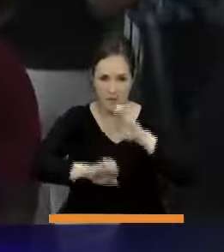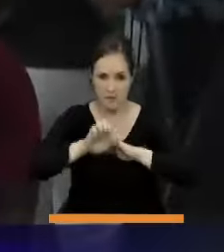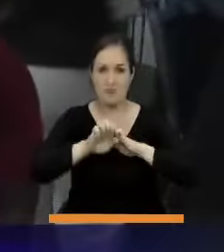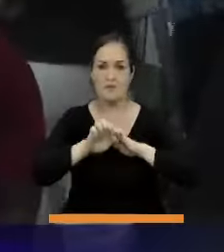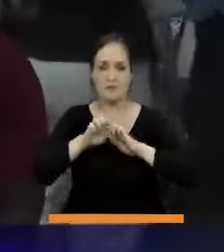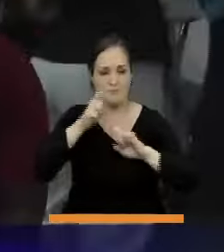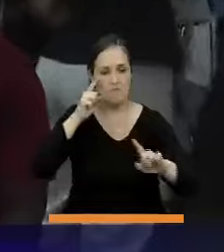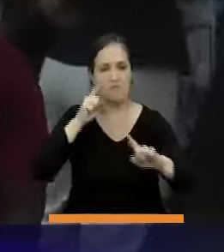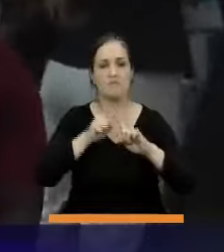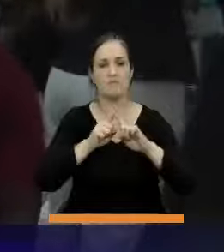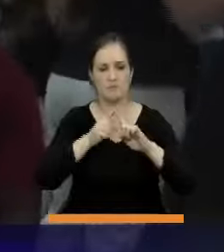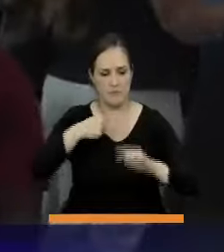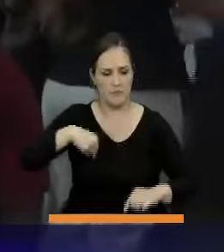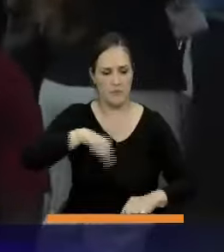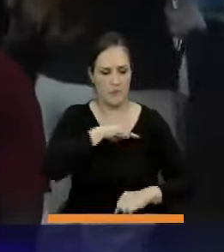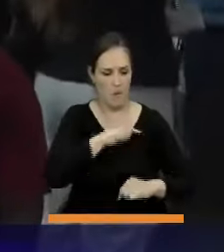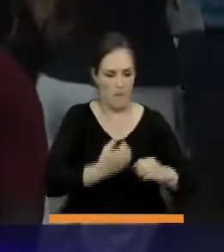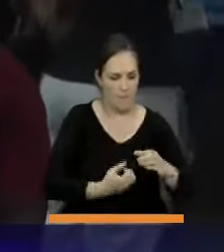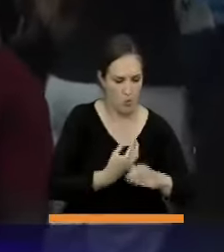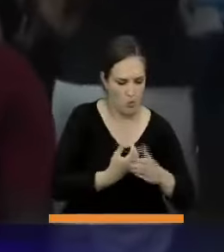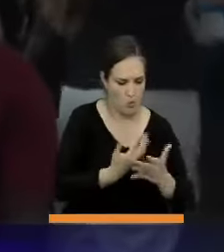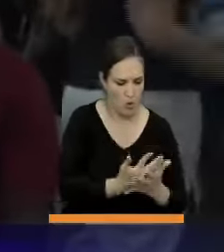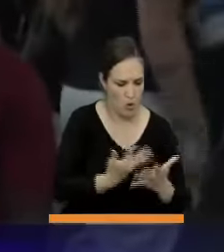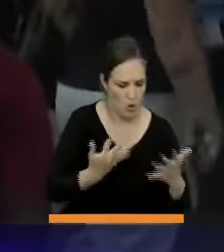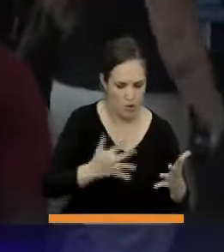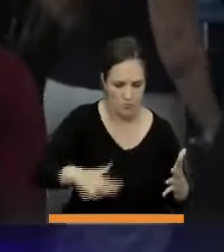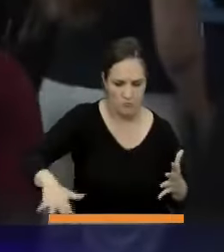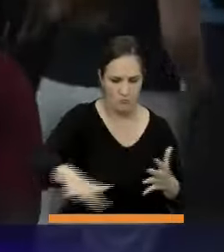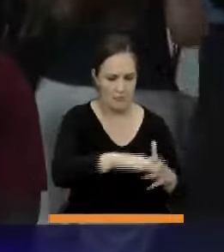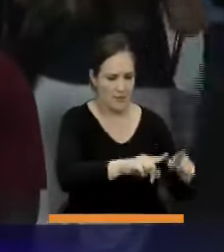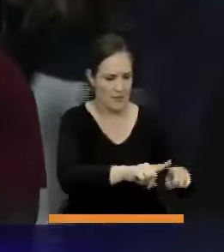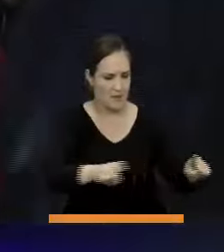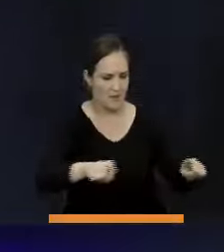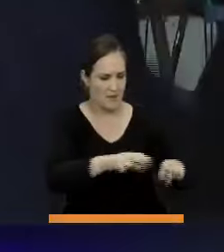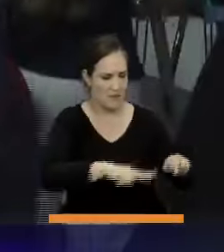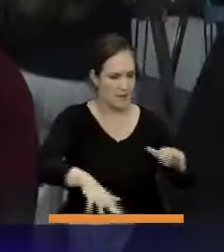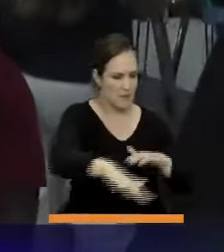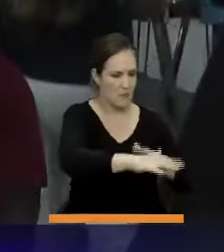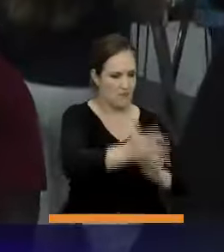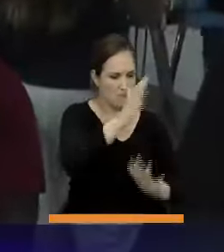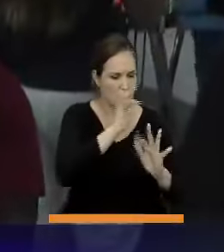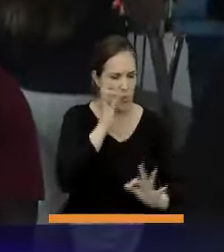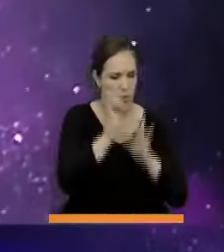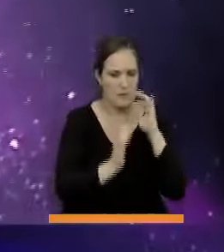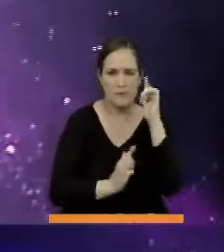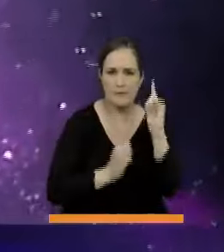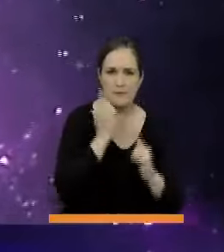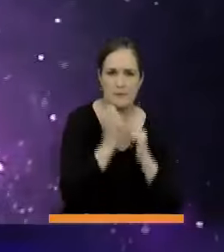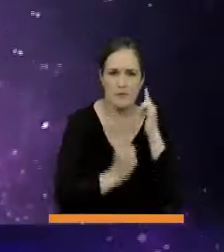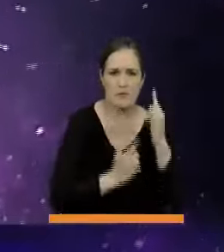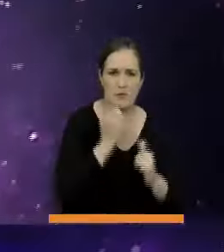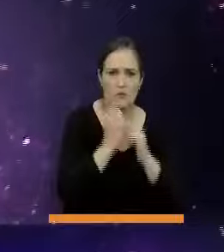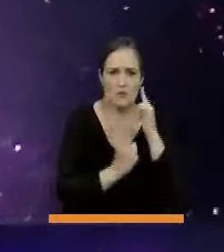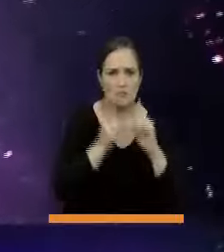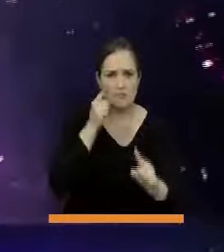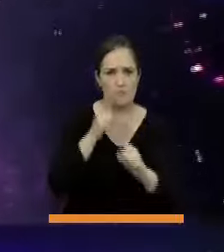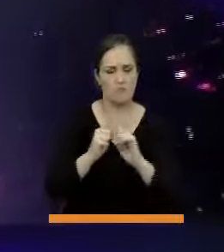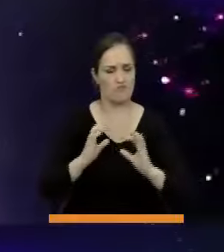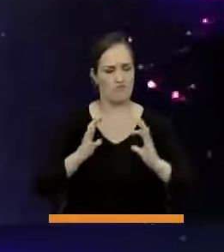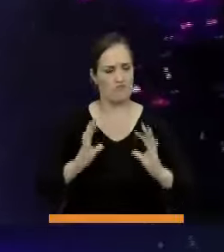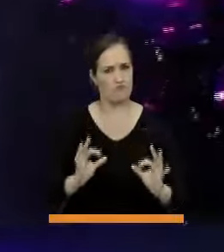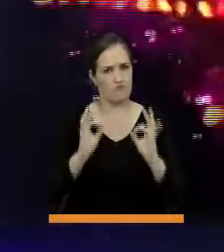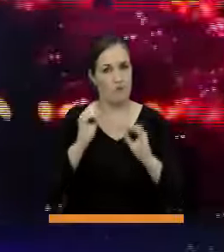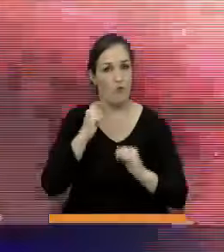defensora de nuestra producción, defensora de la biodiversidad, que nosotros luchamos, ¿cierto?, para el bienestar de nuestras